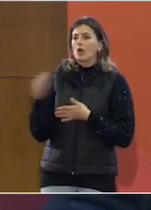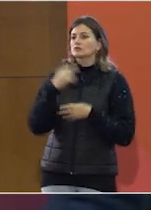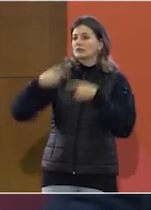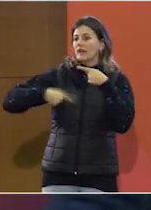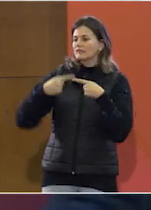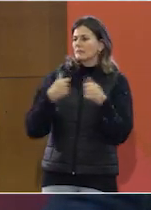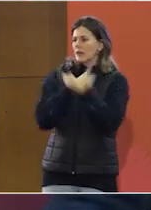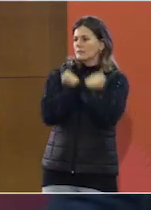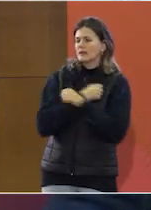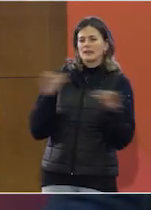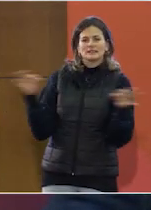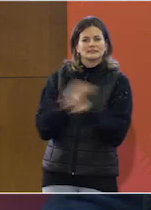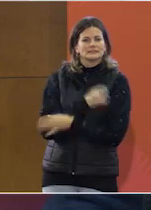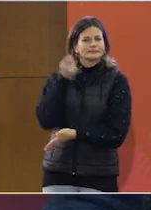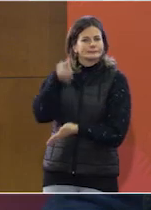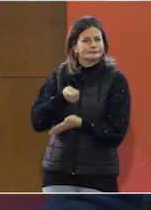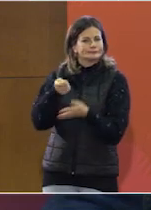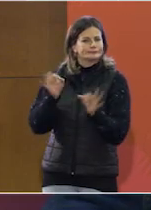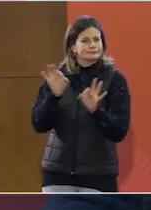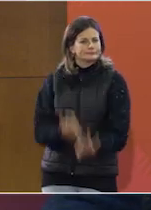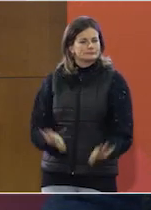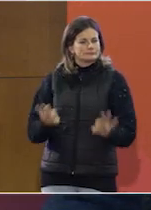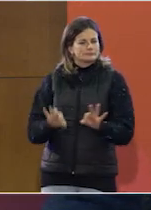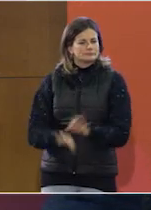no reciben ninguna prestación.